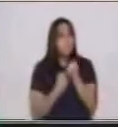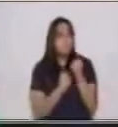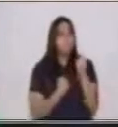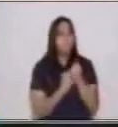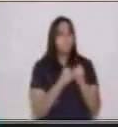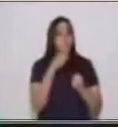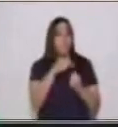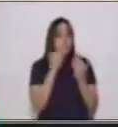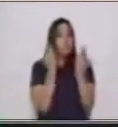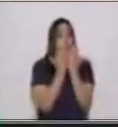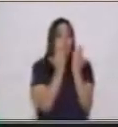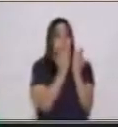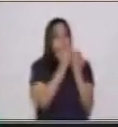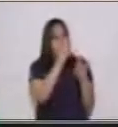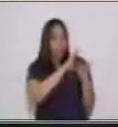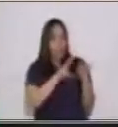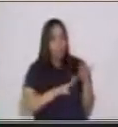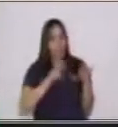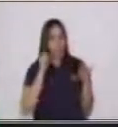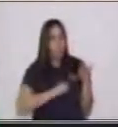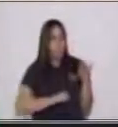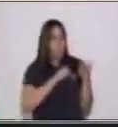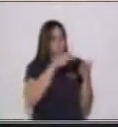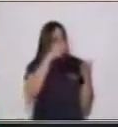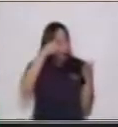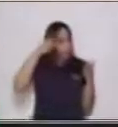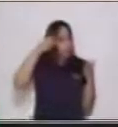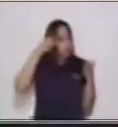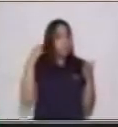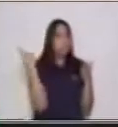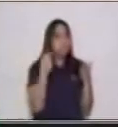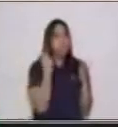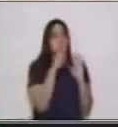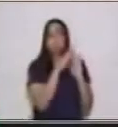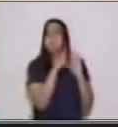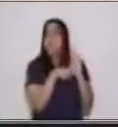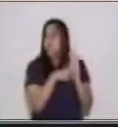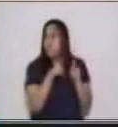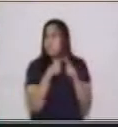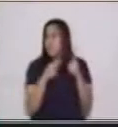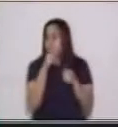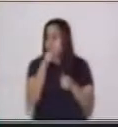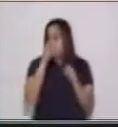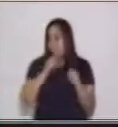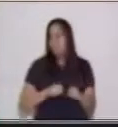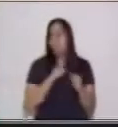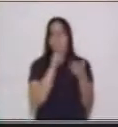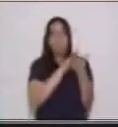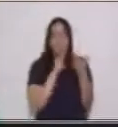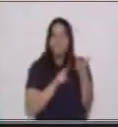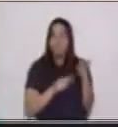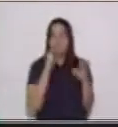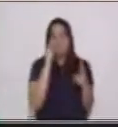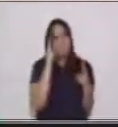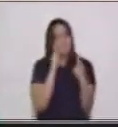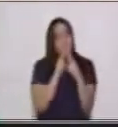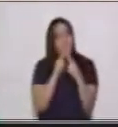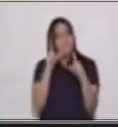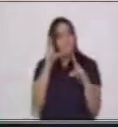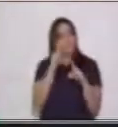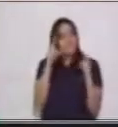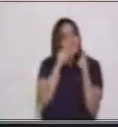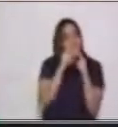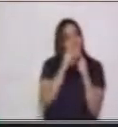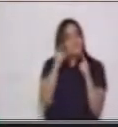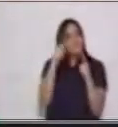la lectura. No se te van a quedar todas las reglas, pero si tú lees vas a conocer las palabras y por lo tanto vas a